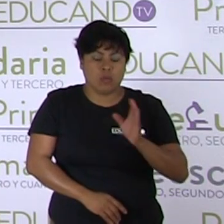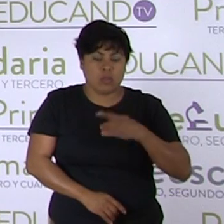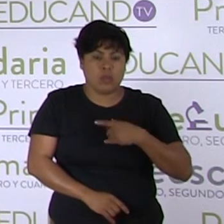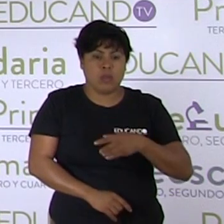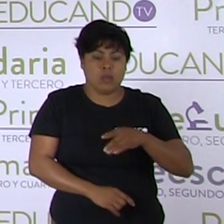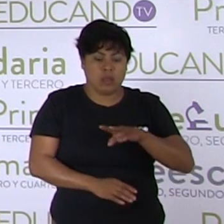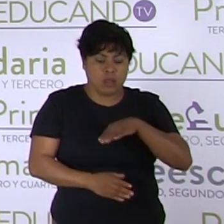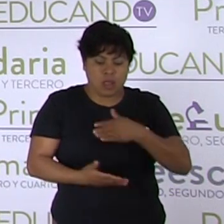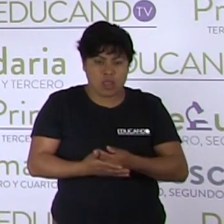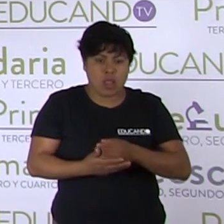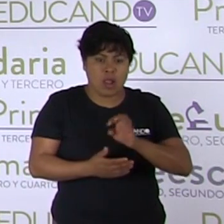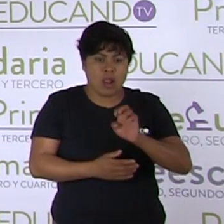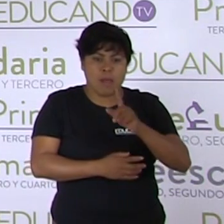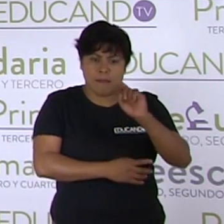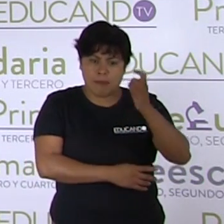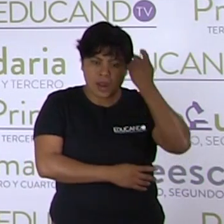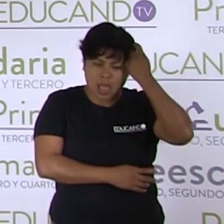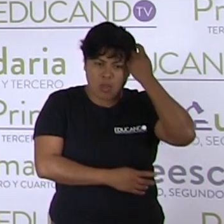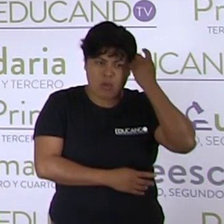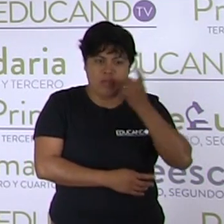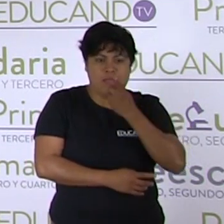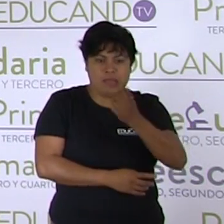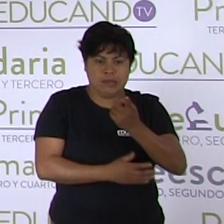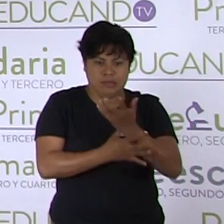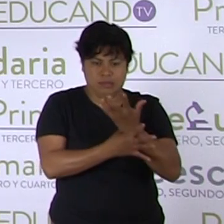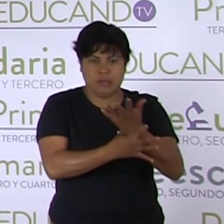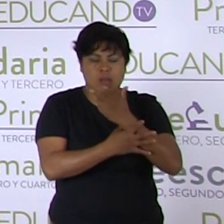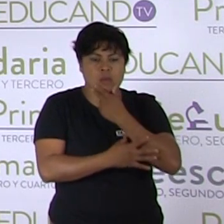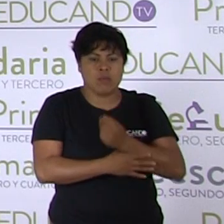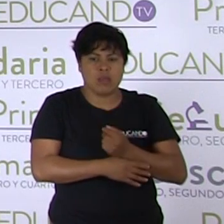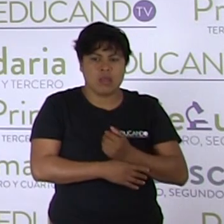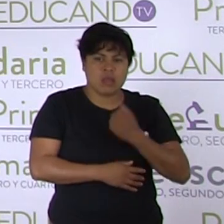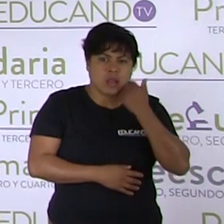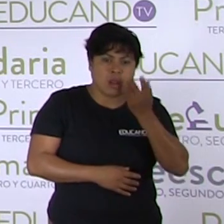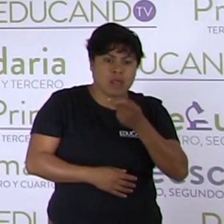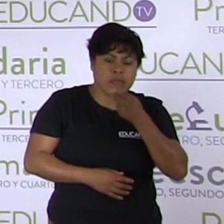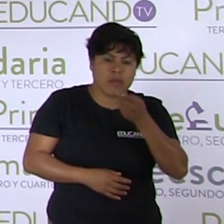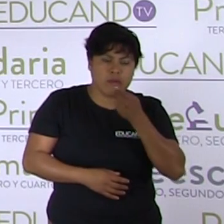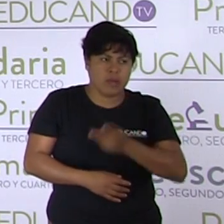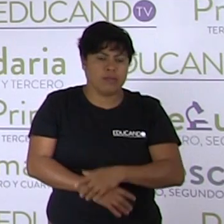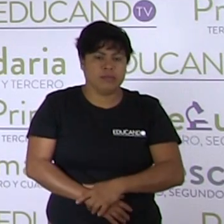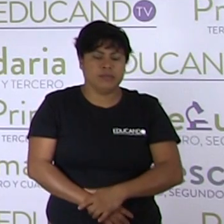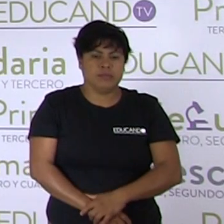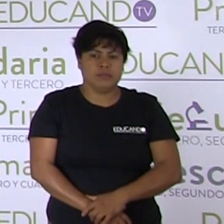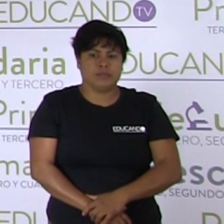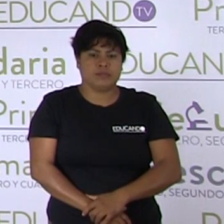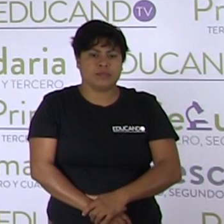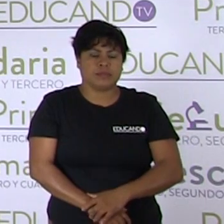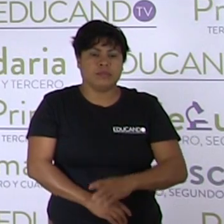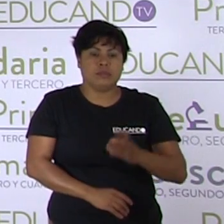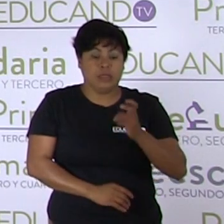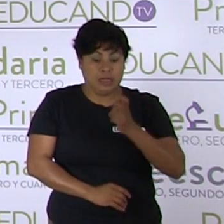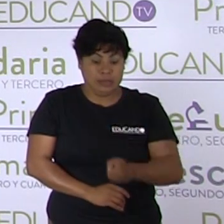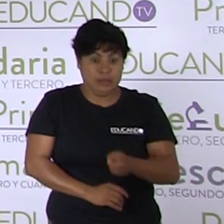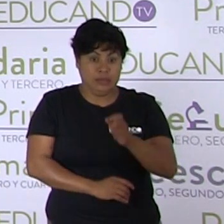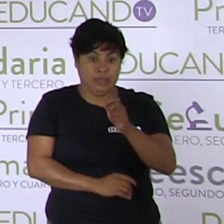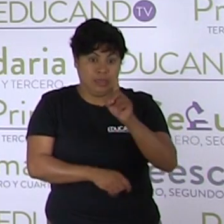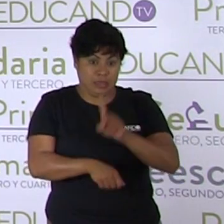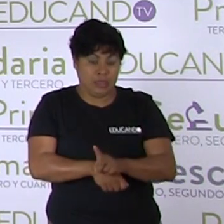venao, se dijo Primitivo. Quiso hablarle allí mismo, que desde ese